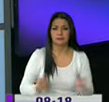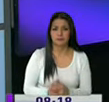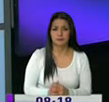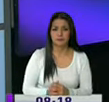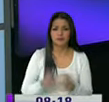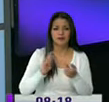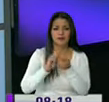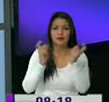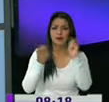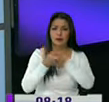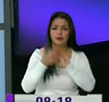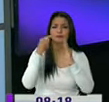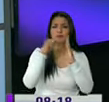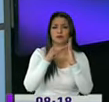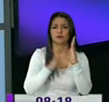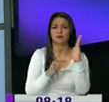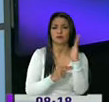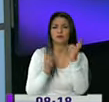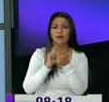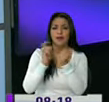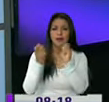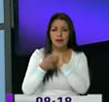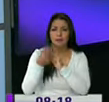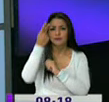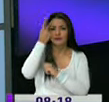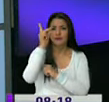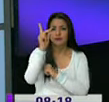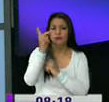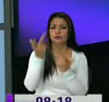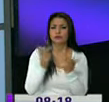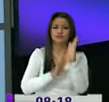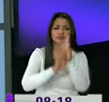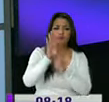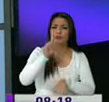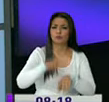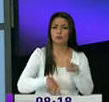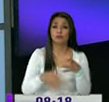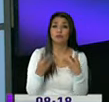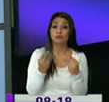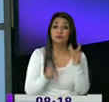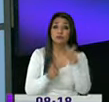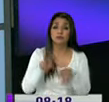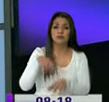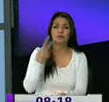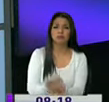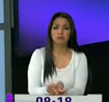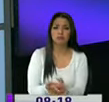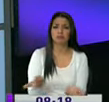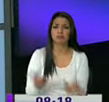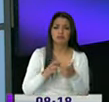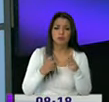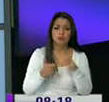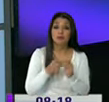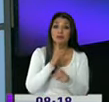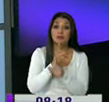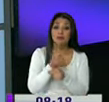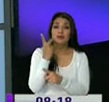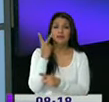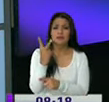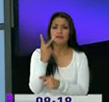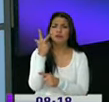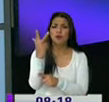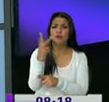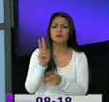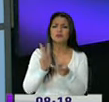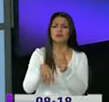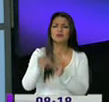que cambiar las normativas y las estructuras, porque si no, no avanzamos. ¿Cuánta gente se ha caído ahí? ¿Cuántos problemas? Es que tienen 3, 4